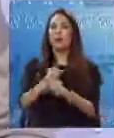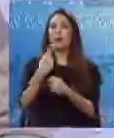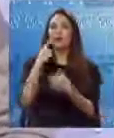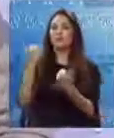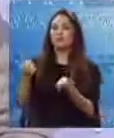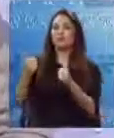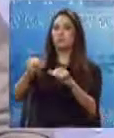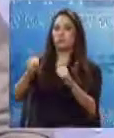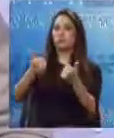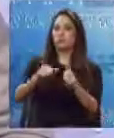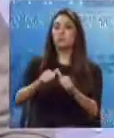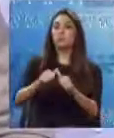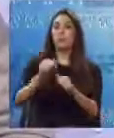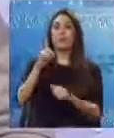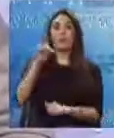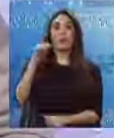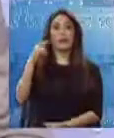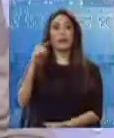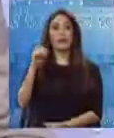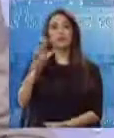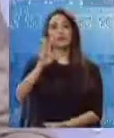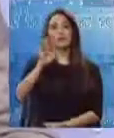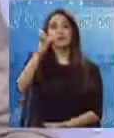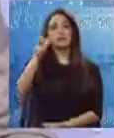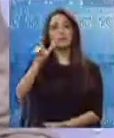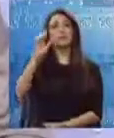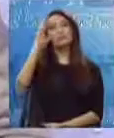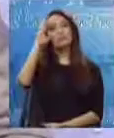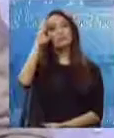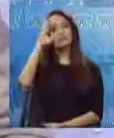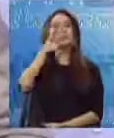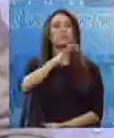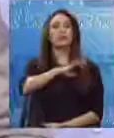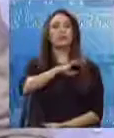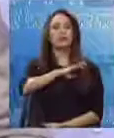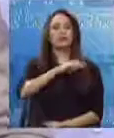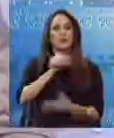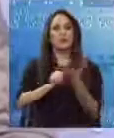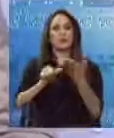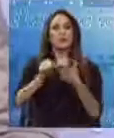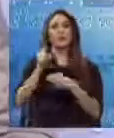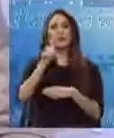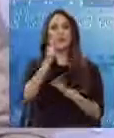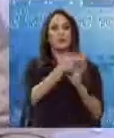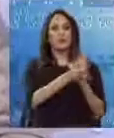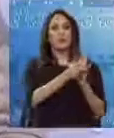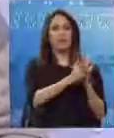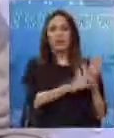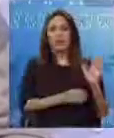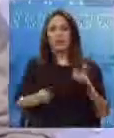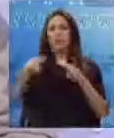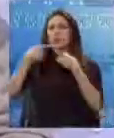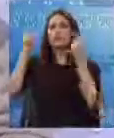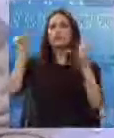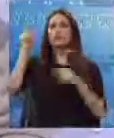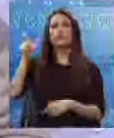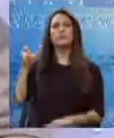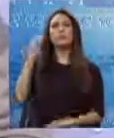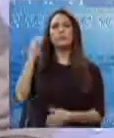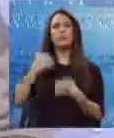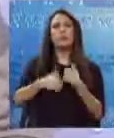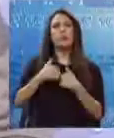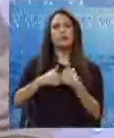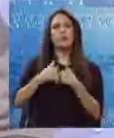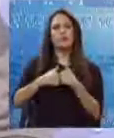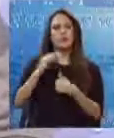cargo, mientras Diego Fuentes, ministro del Interior, advirtió que investigan quién filtró un video de una ex jueza implicada en un